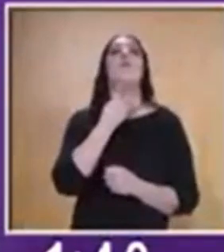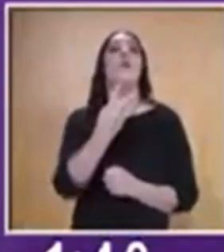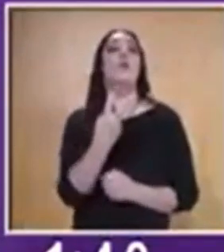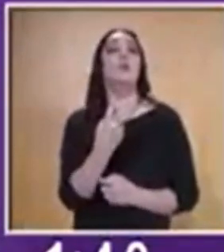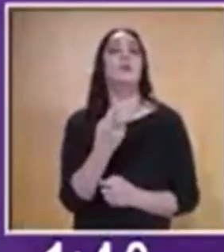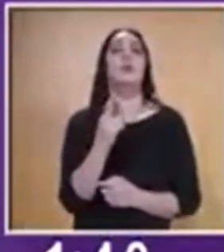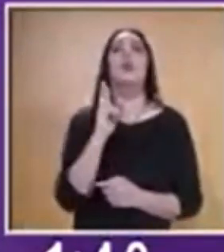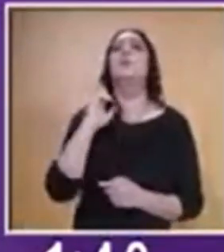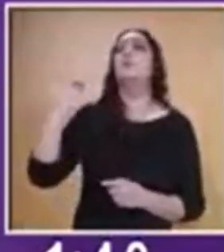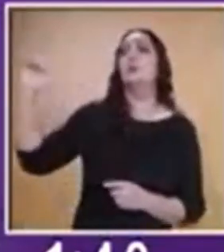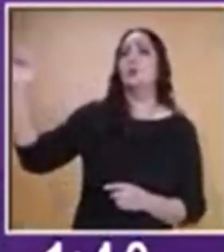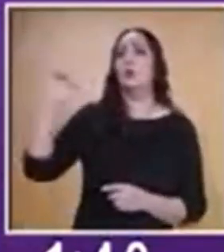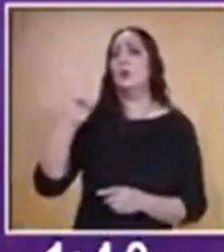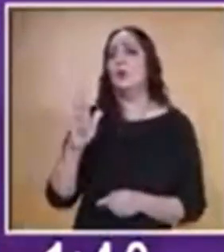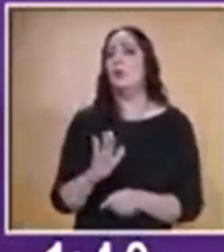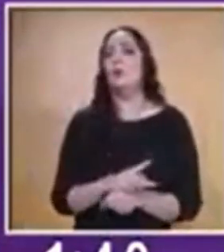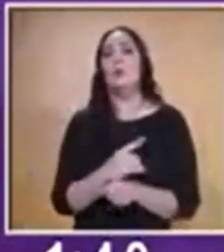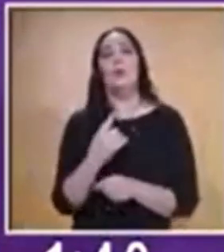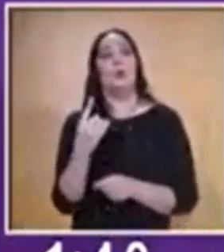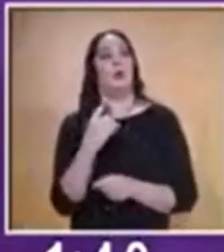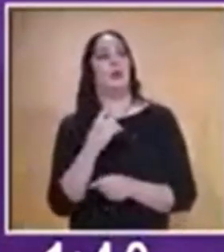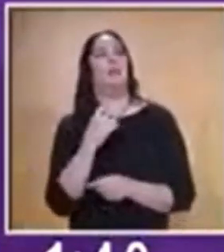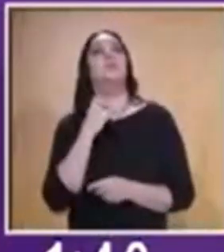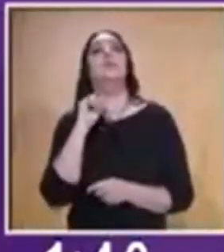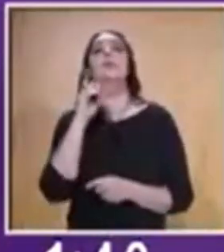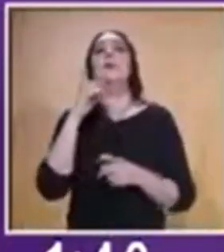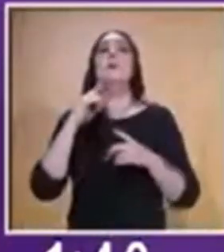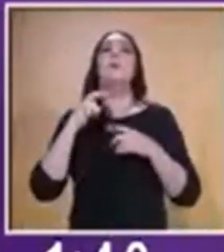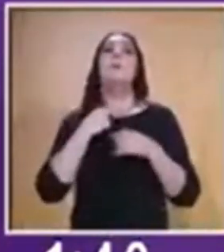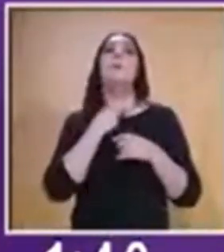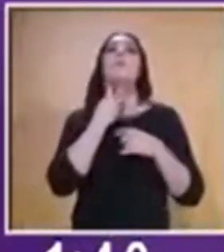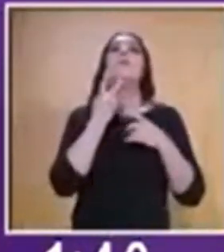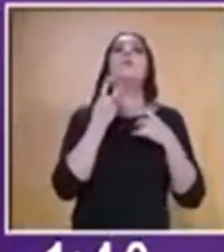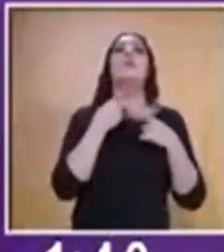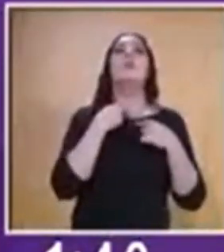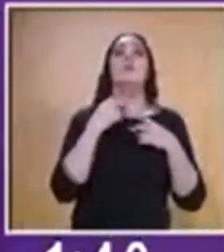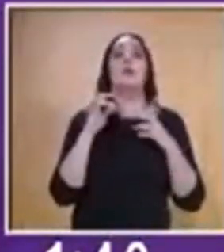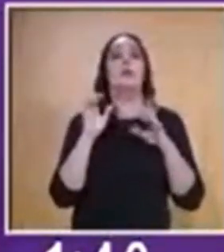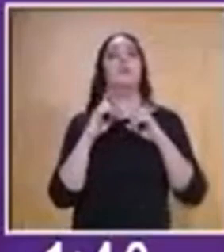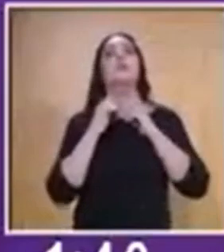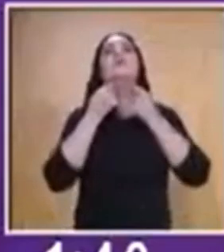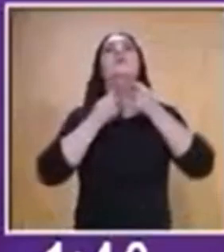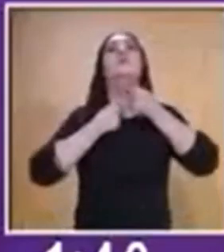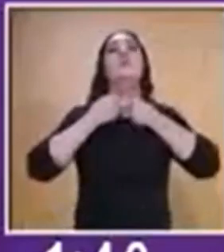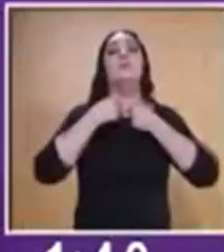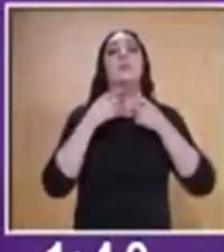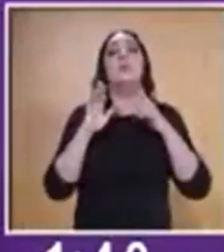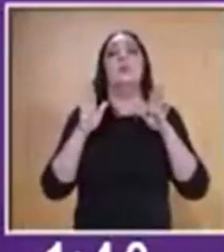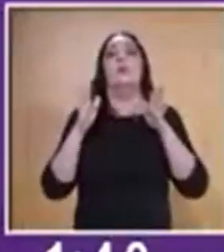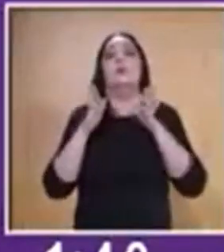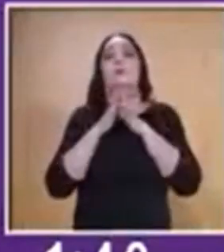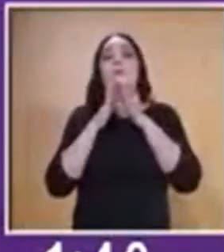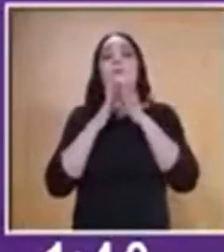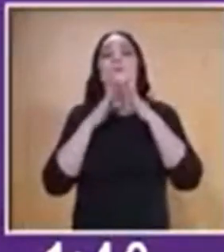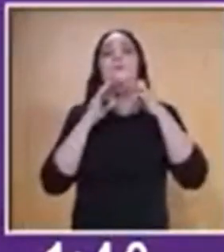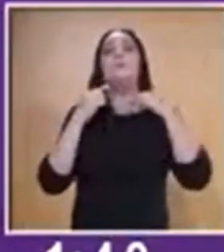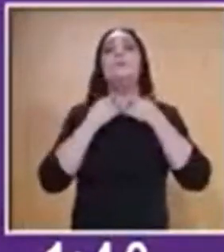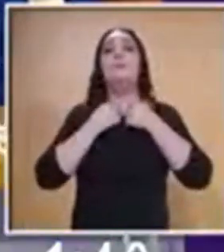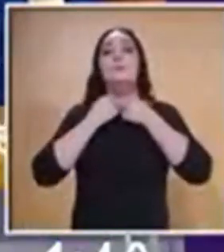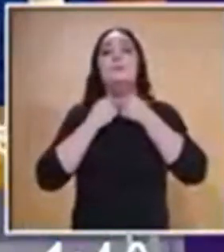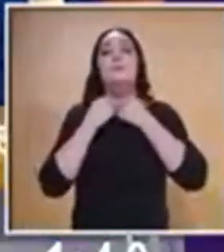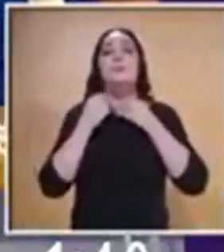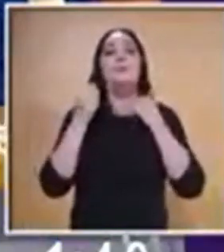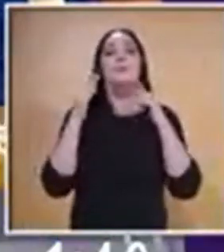el sonido, por lo tanto, el sonido va a viajar de esta manera. Lo voy a explicar. De mi boca va a topar con